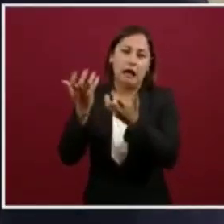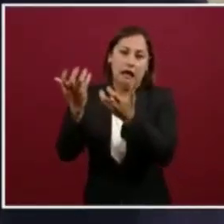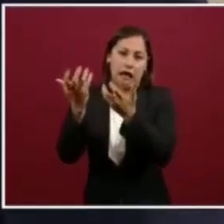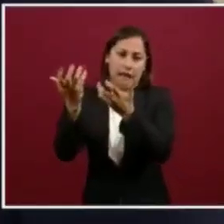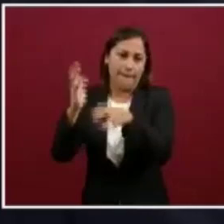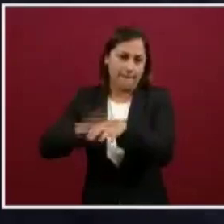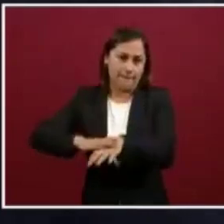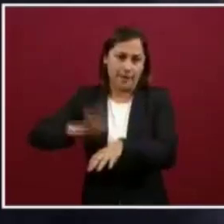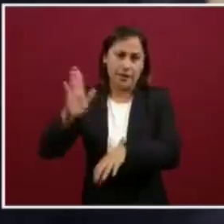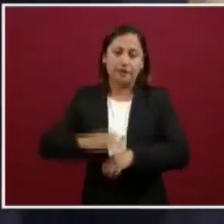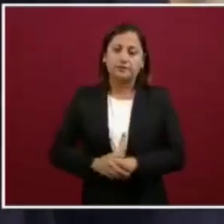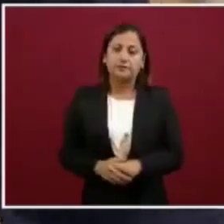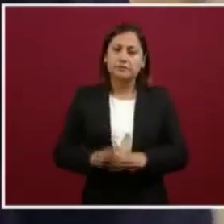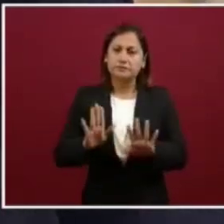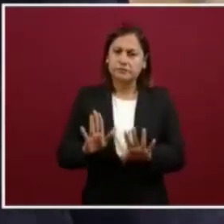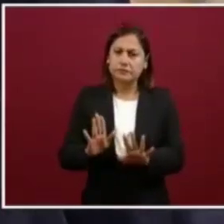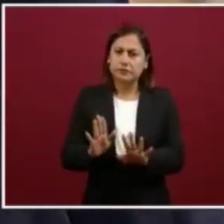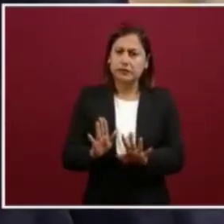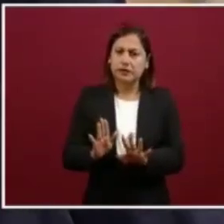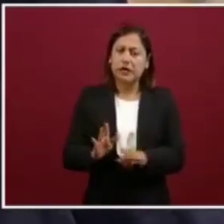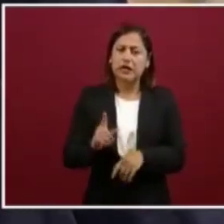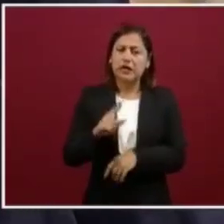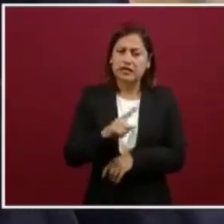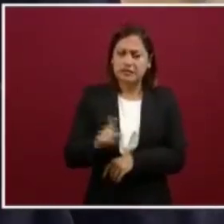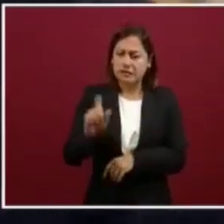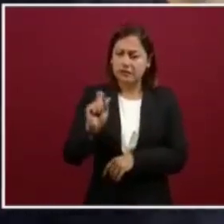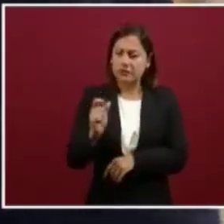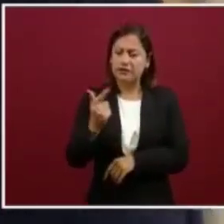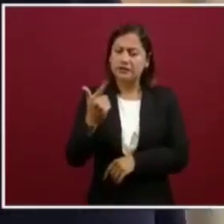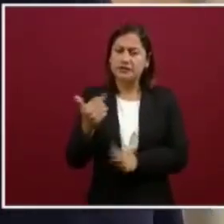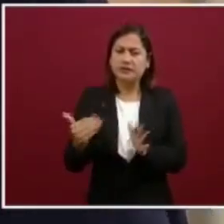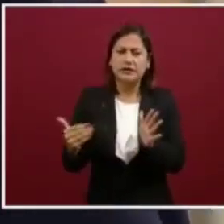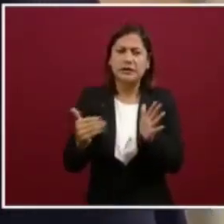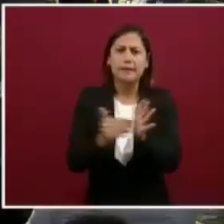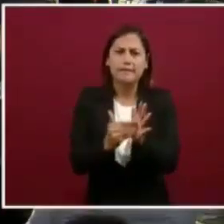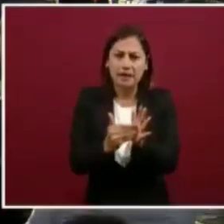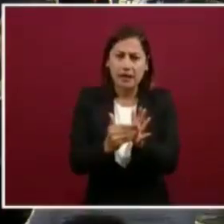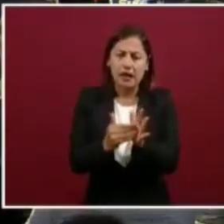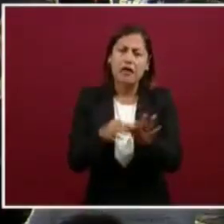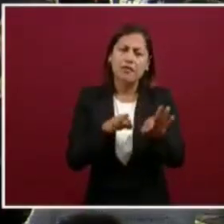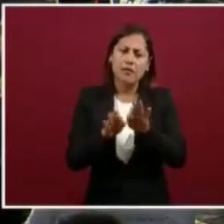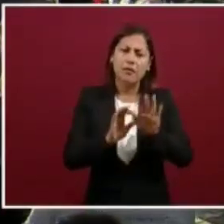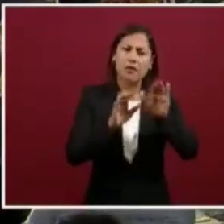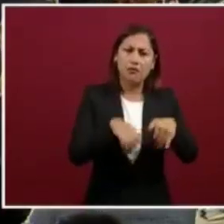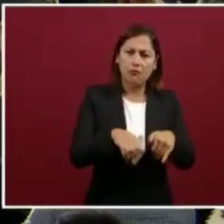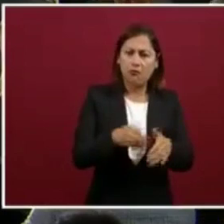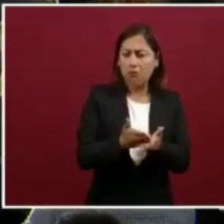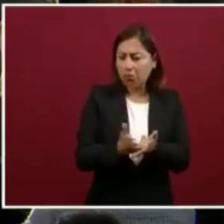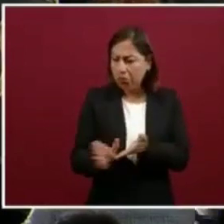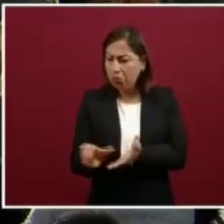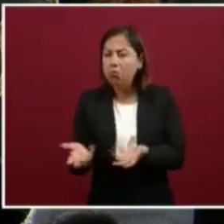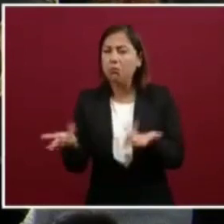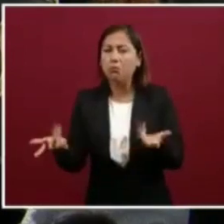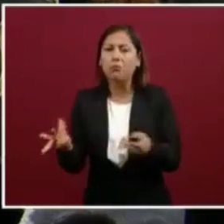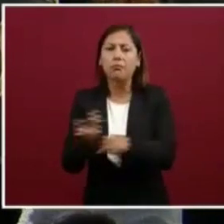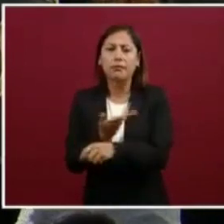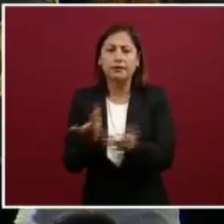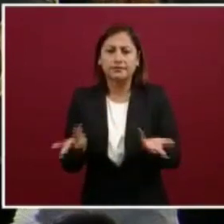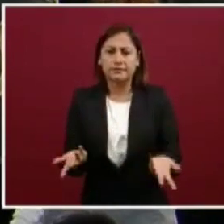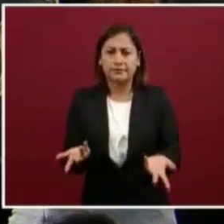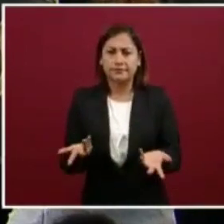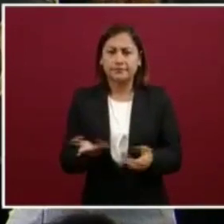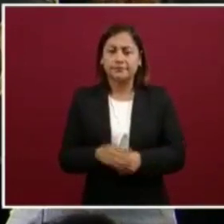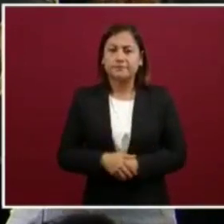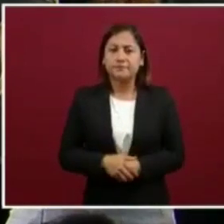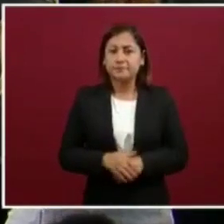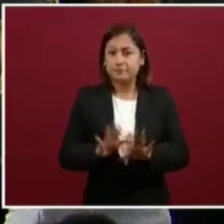trabajar, solamente se generan 127,000, o sea, ya empezó el déficit. Y no sé, esta